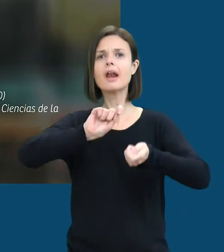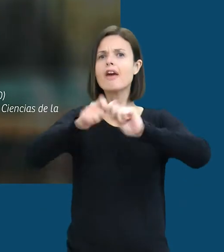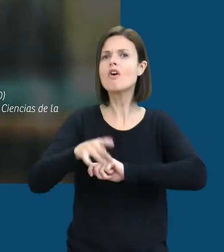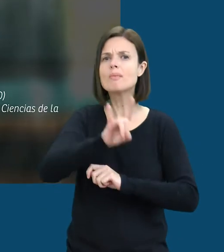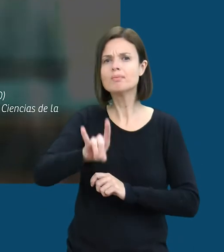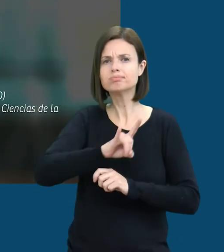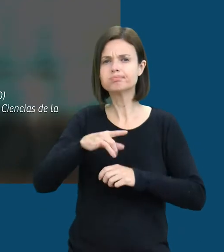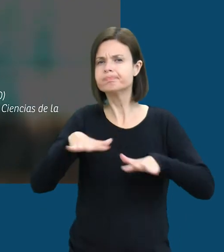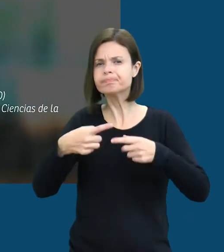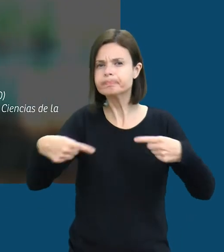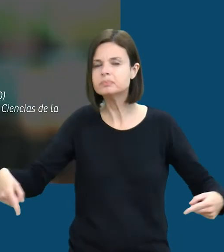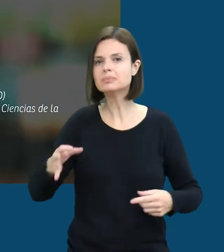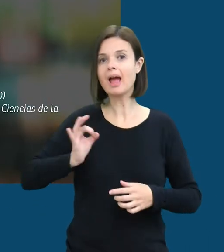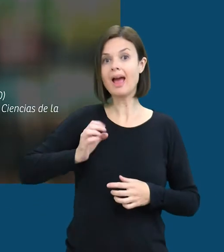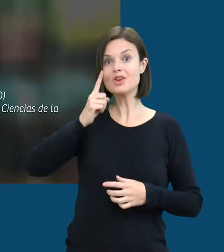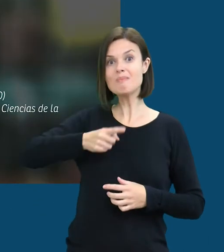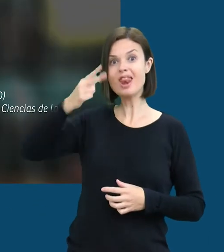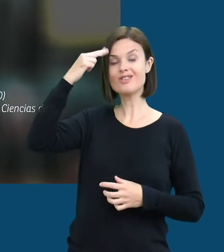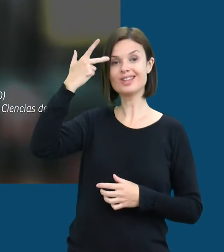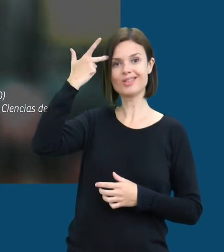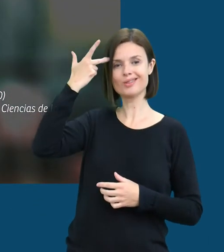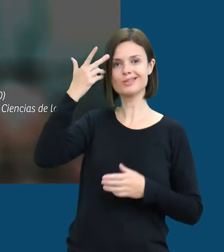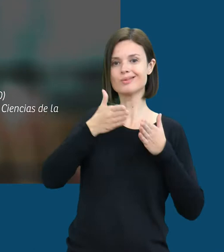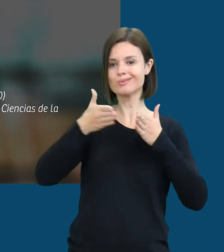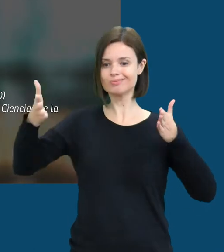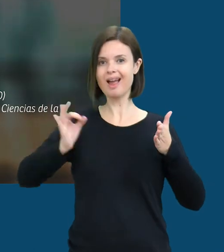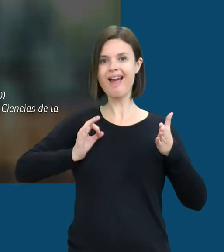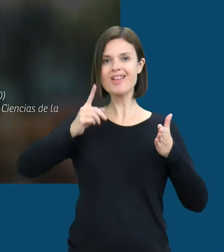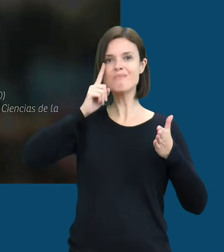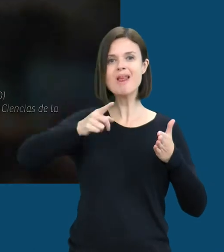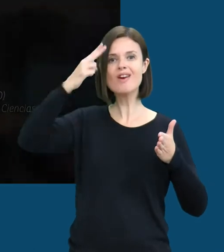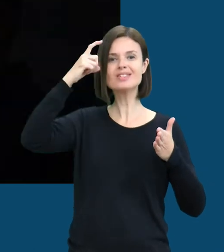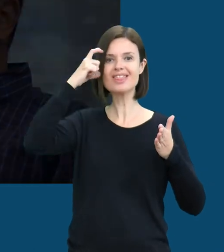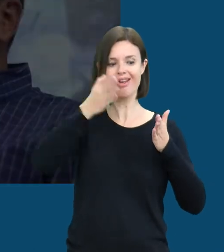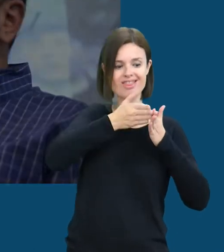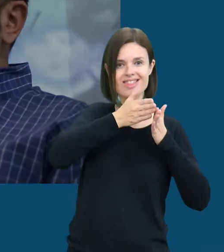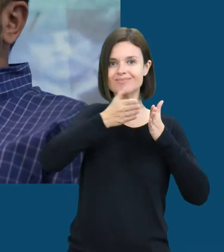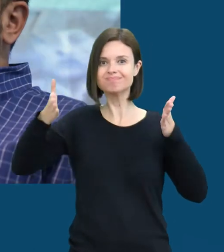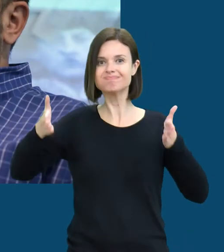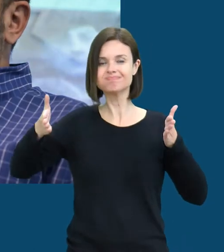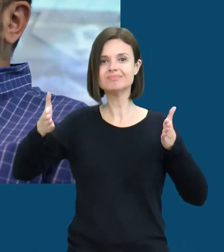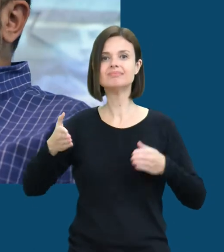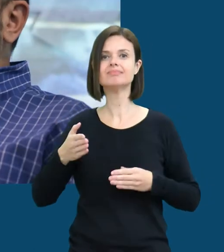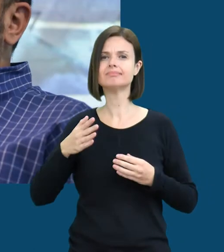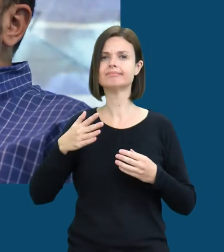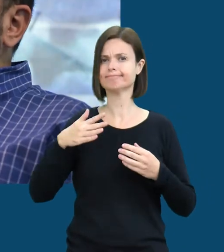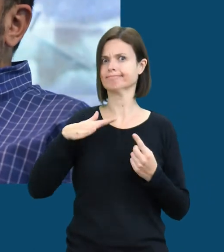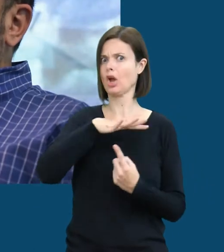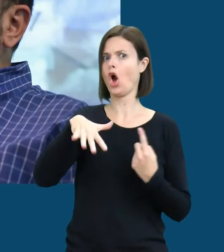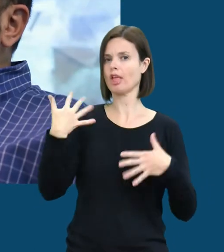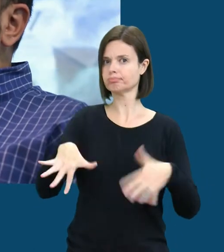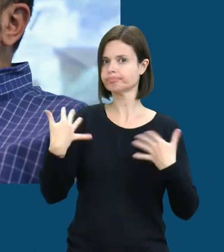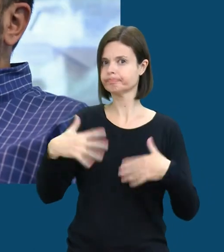La reforma universitaria es un fenómeno que se da en 1918 al calor de la década del 10, ¿no? Es inevitable